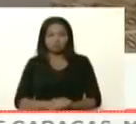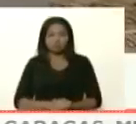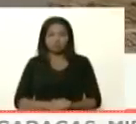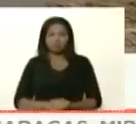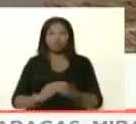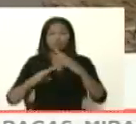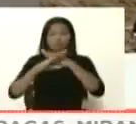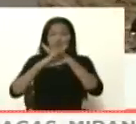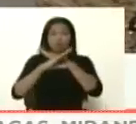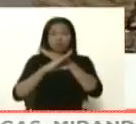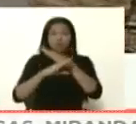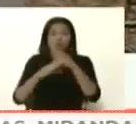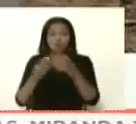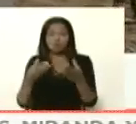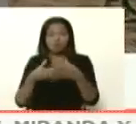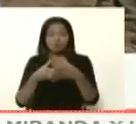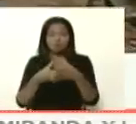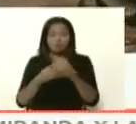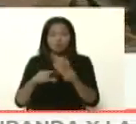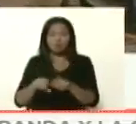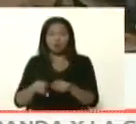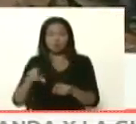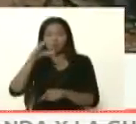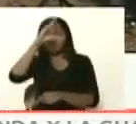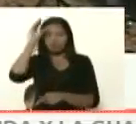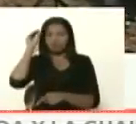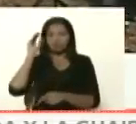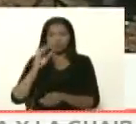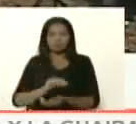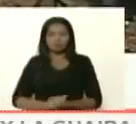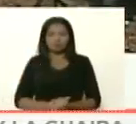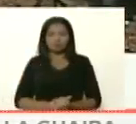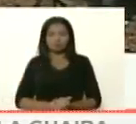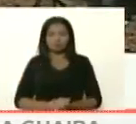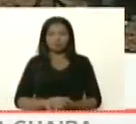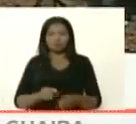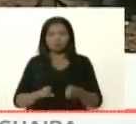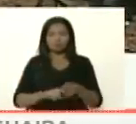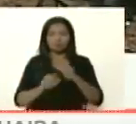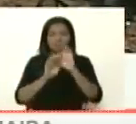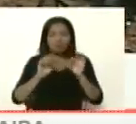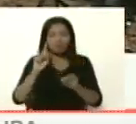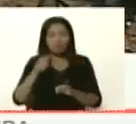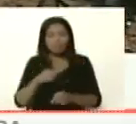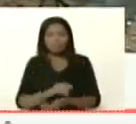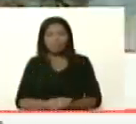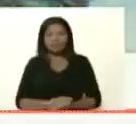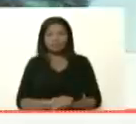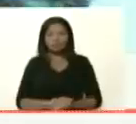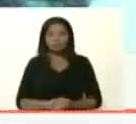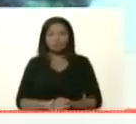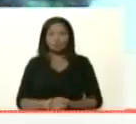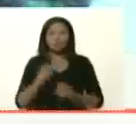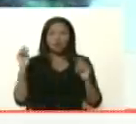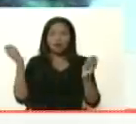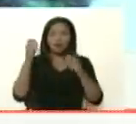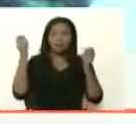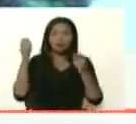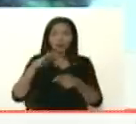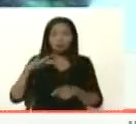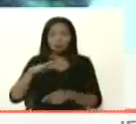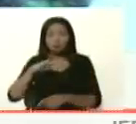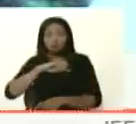bloqueo por parte del emperador Donald Trump, esta fue una campaña de conciencia, una campaña donde tenemos